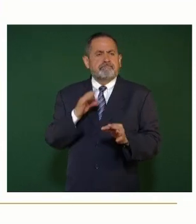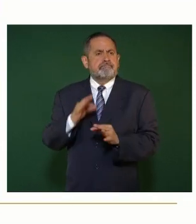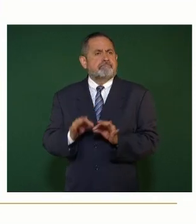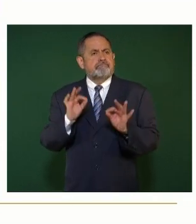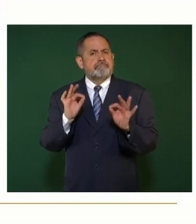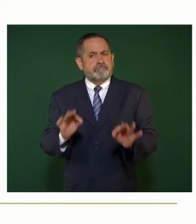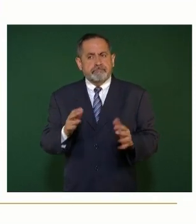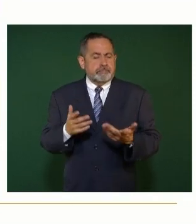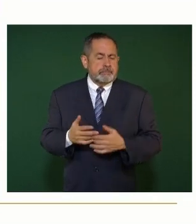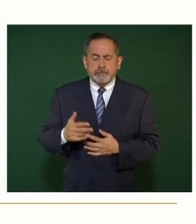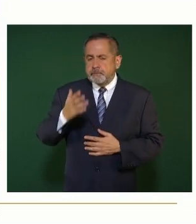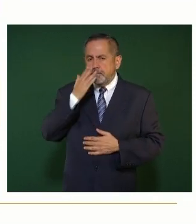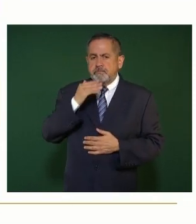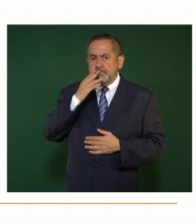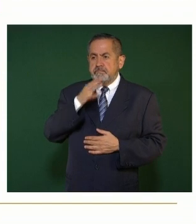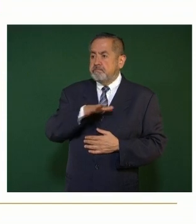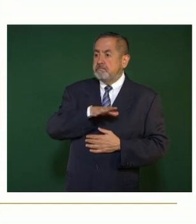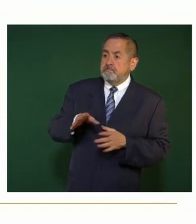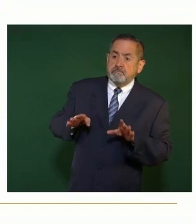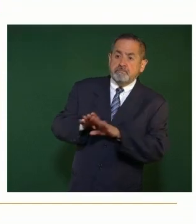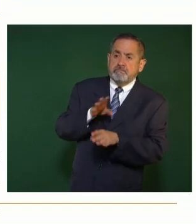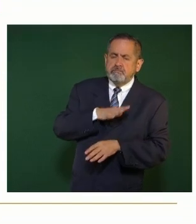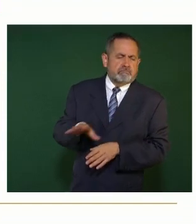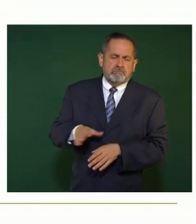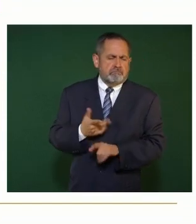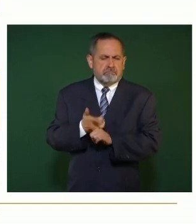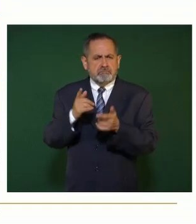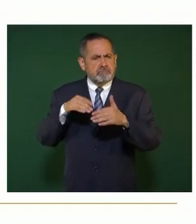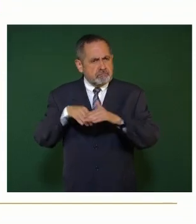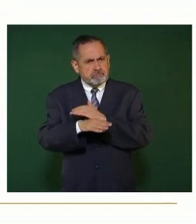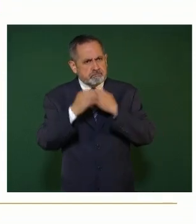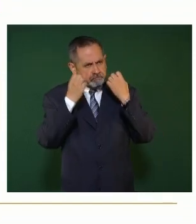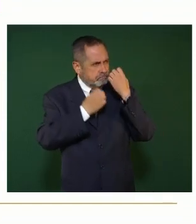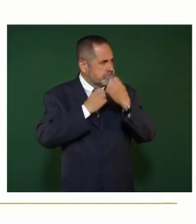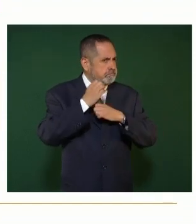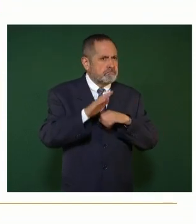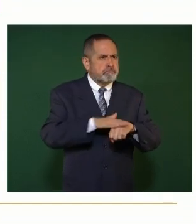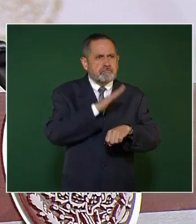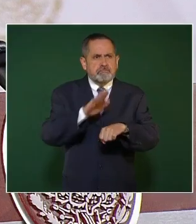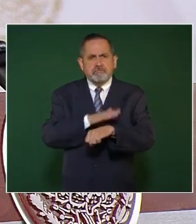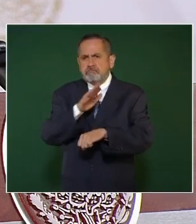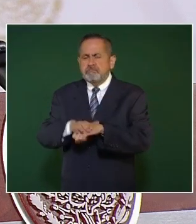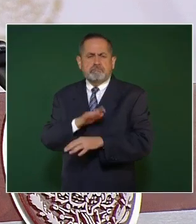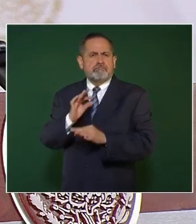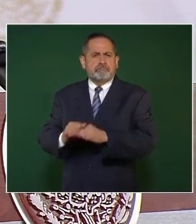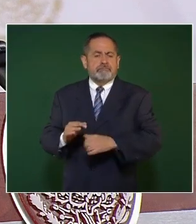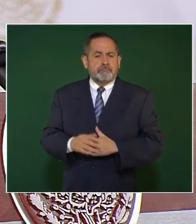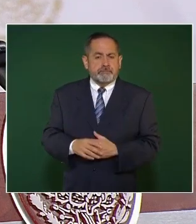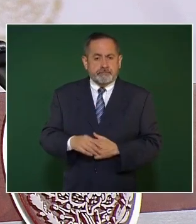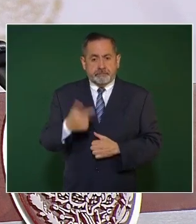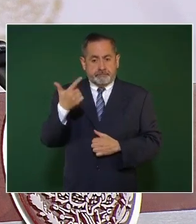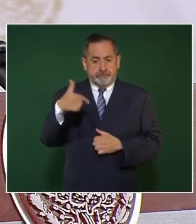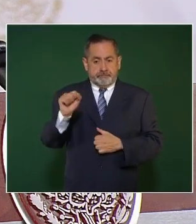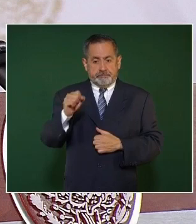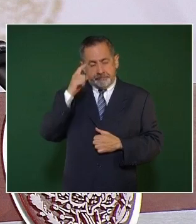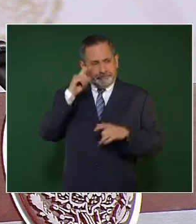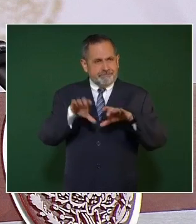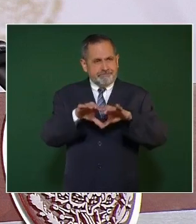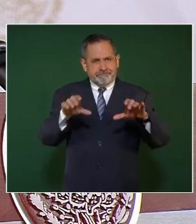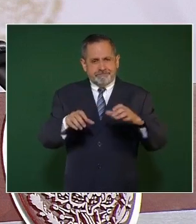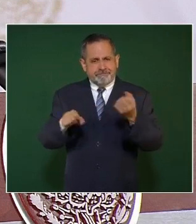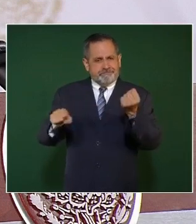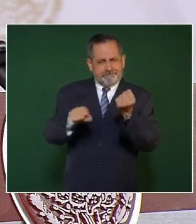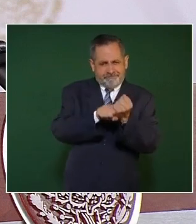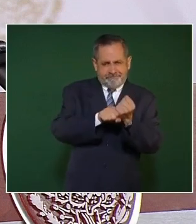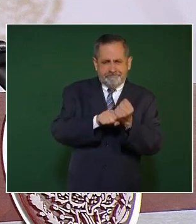caso, no tuvimos negativas de verificación. Casos importantes observamos en el gas estacionario, el que